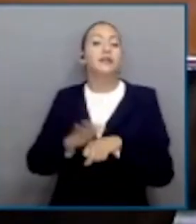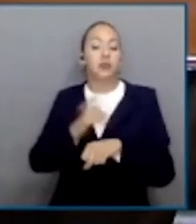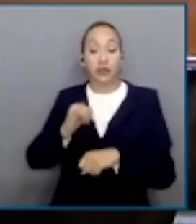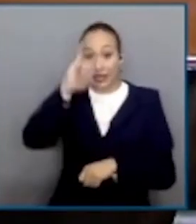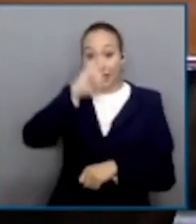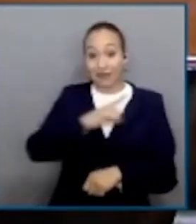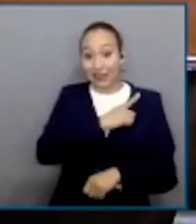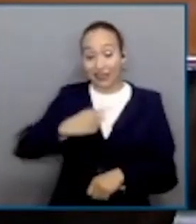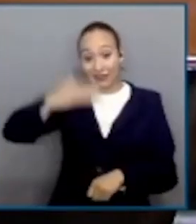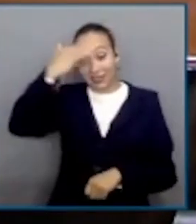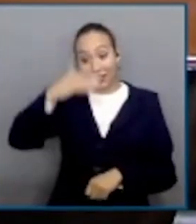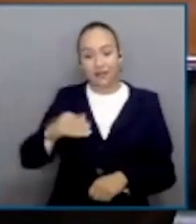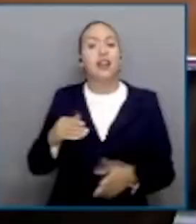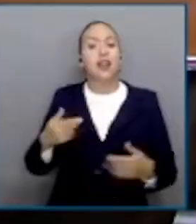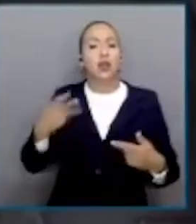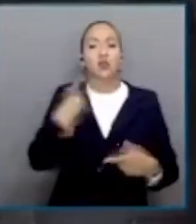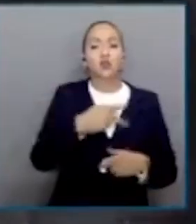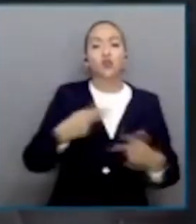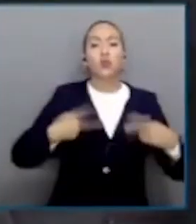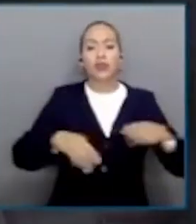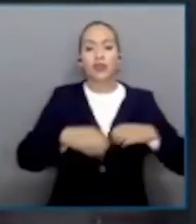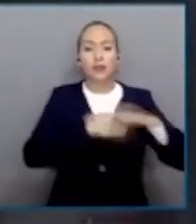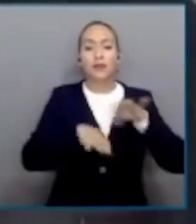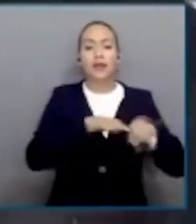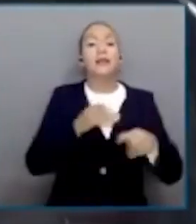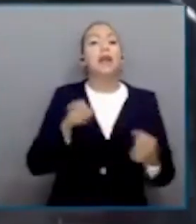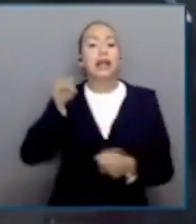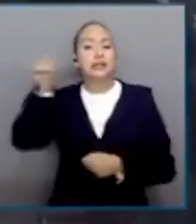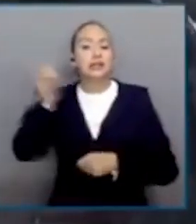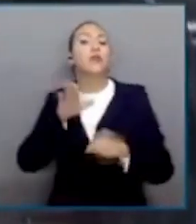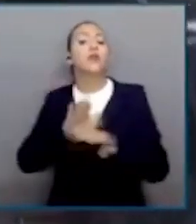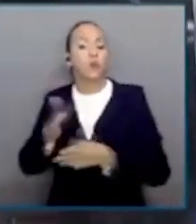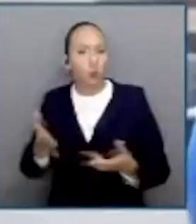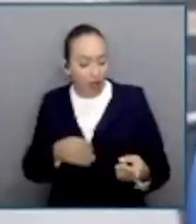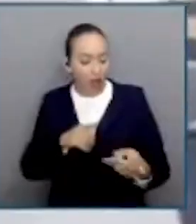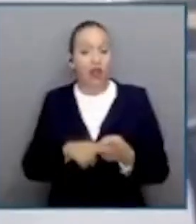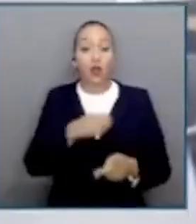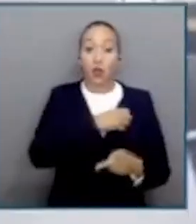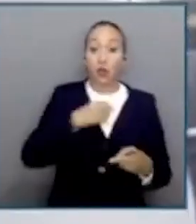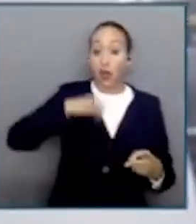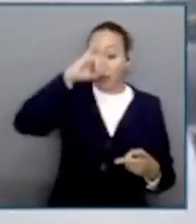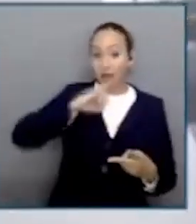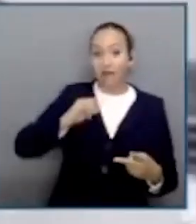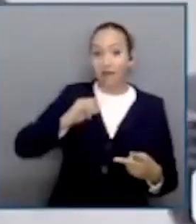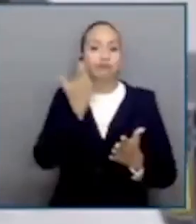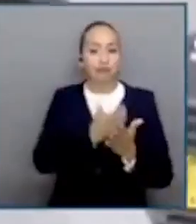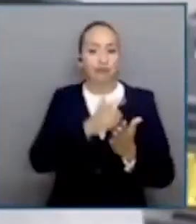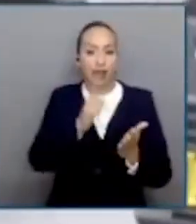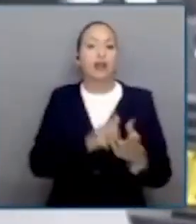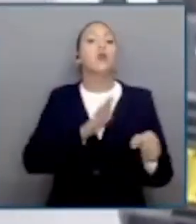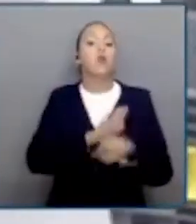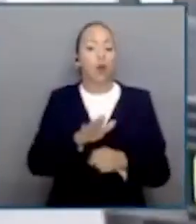que tiene la mayoría de sus trabajadores para atender adecuadamente las obligaciones que impone la ley como la celebración